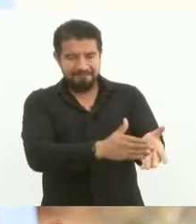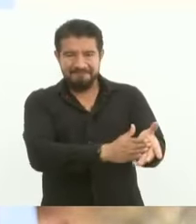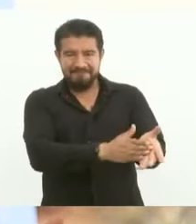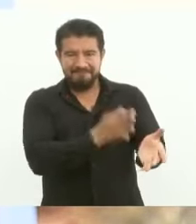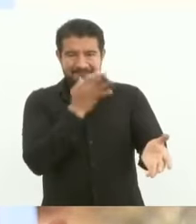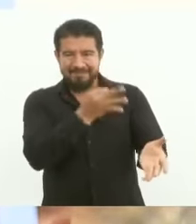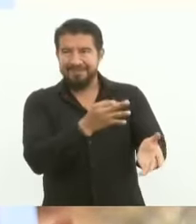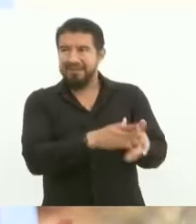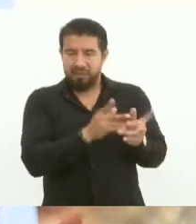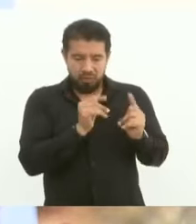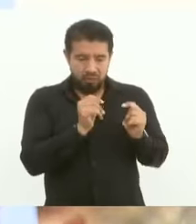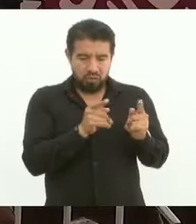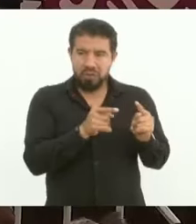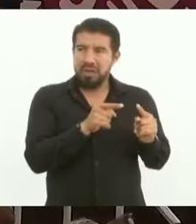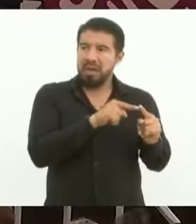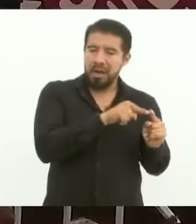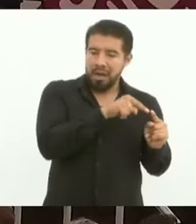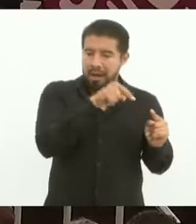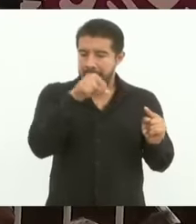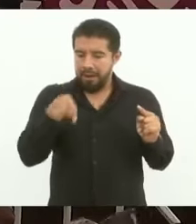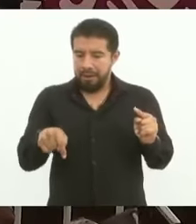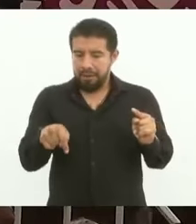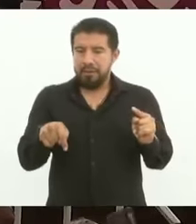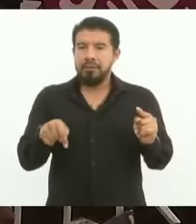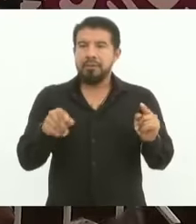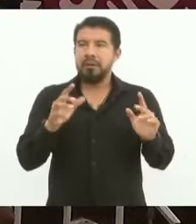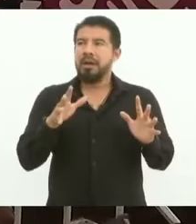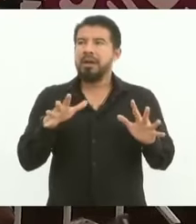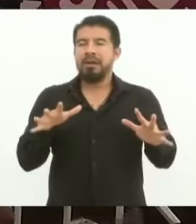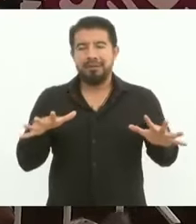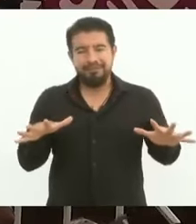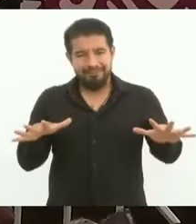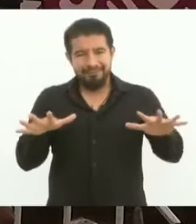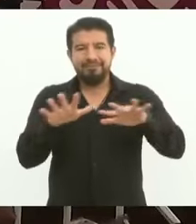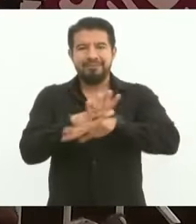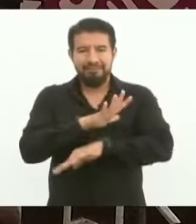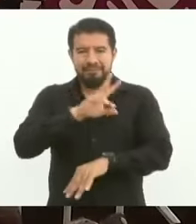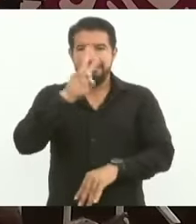de Tuxtla para acá ya cambió.